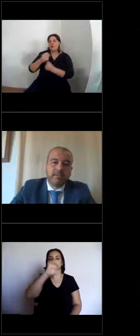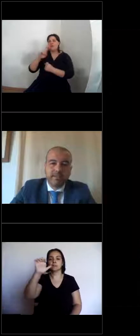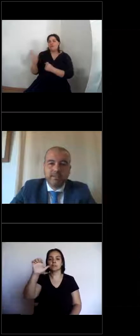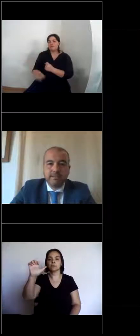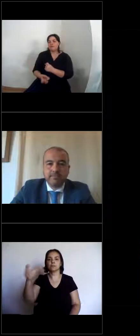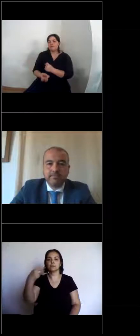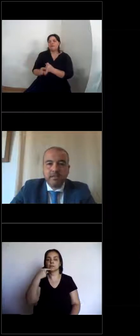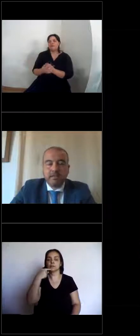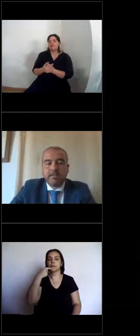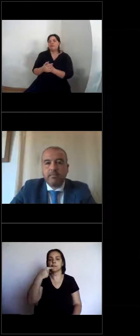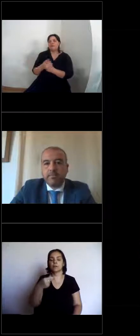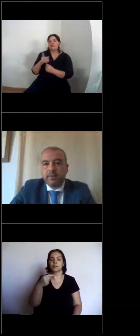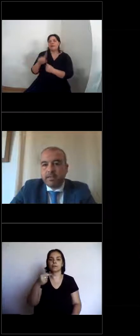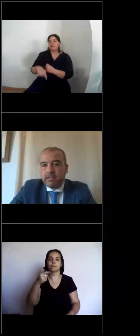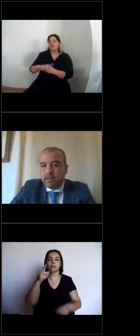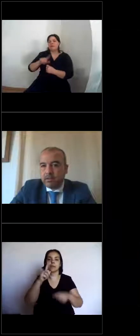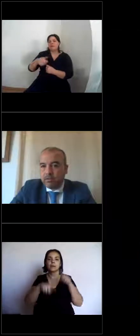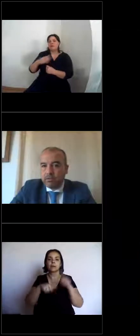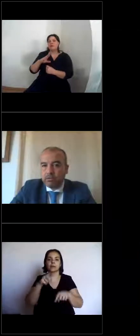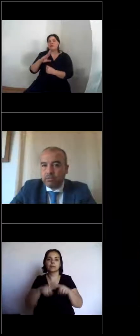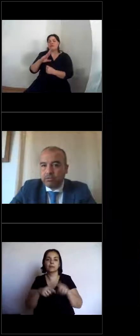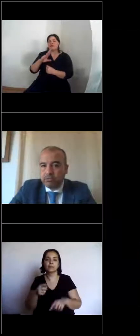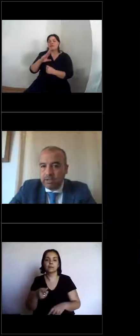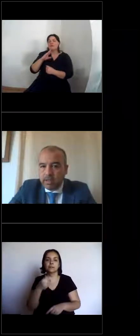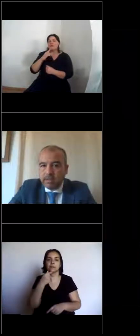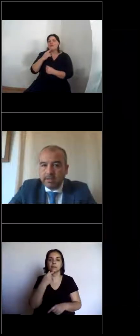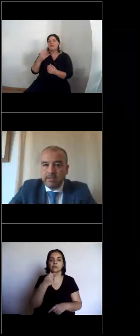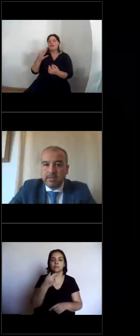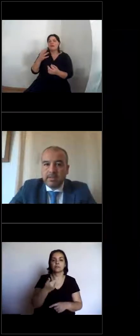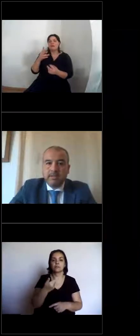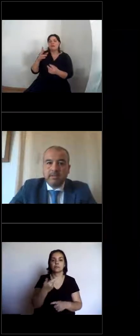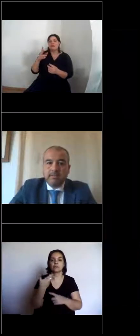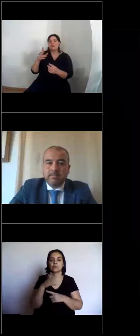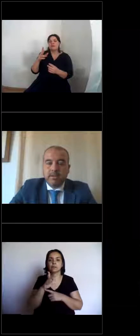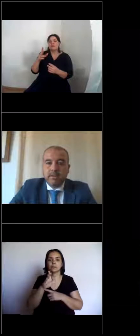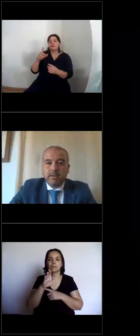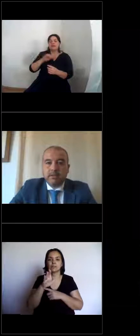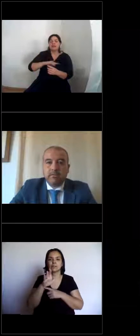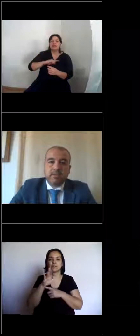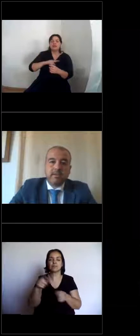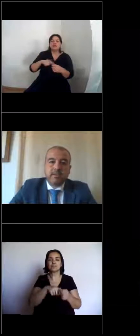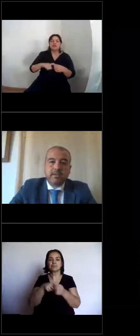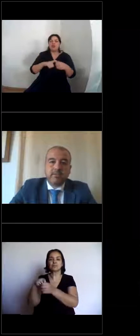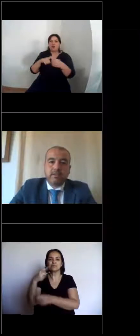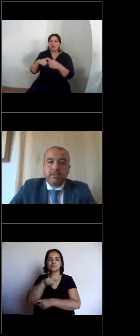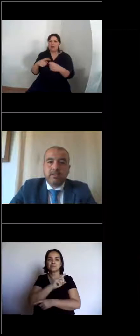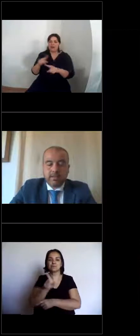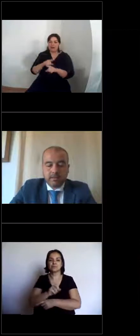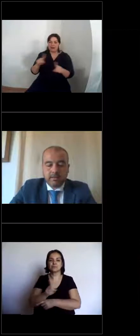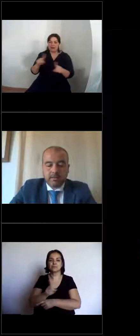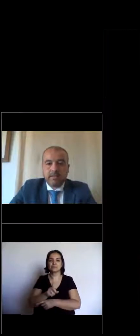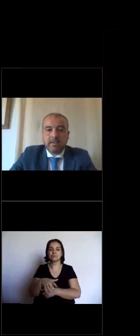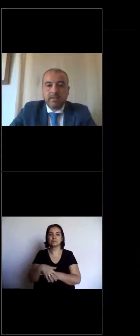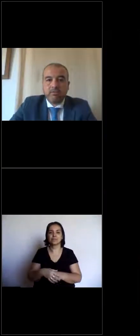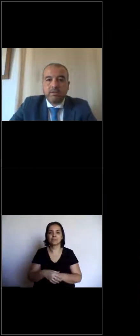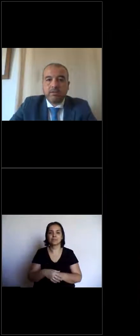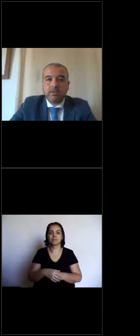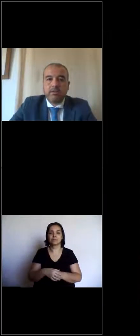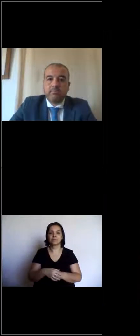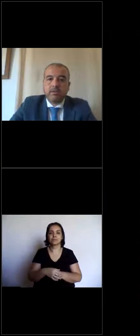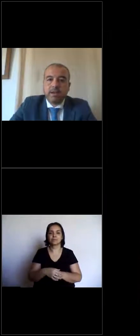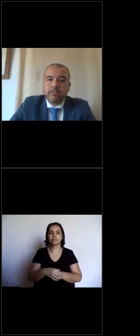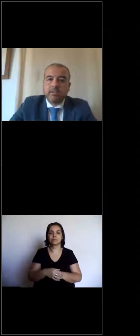decirlo, hay veces que se puede percibir como insolidaria. Es cierto que